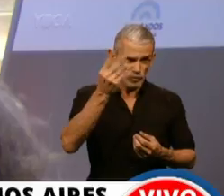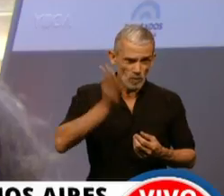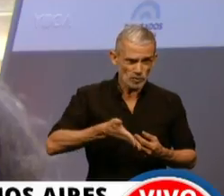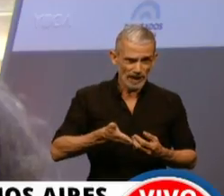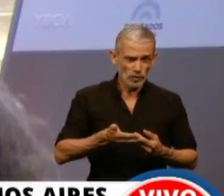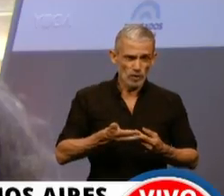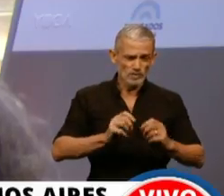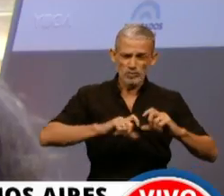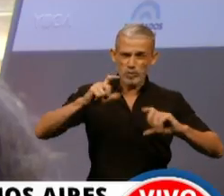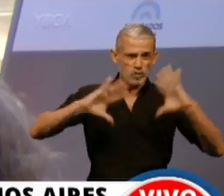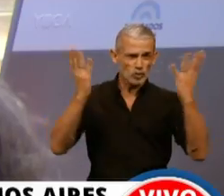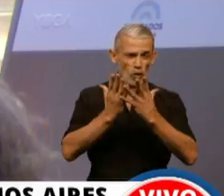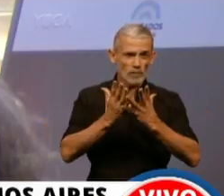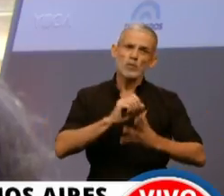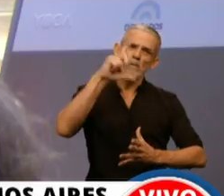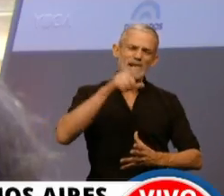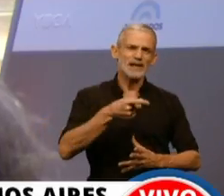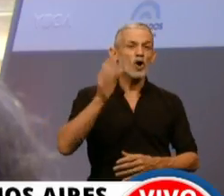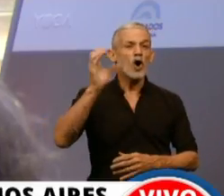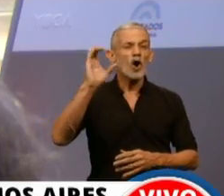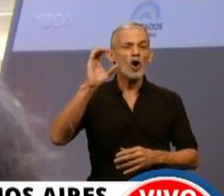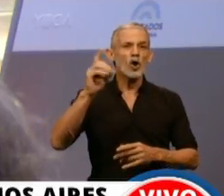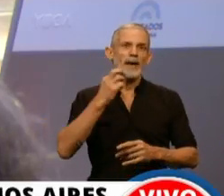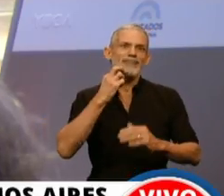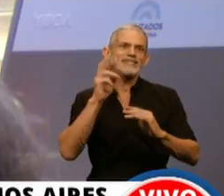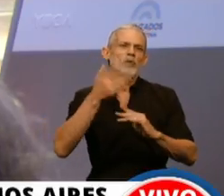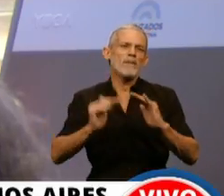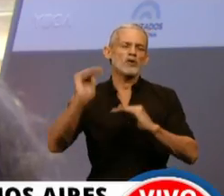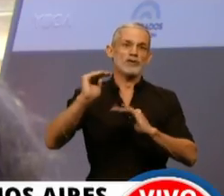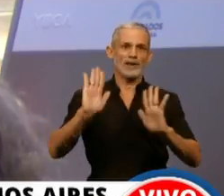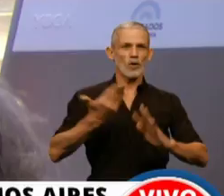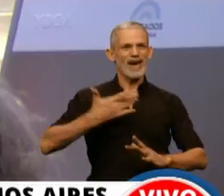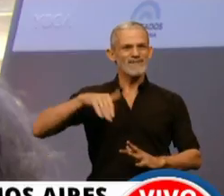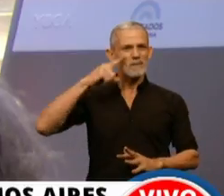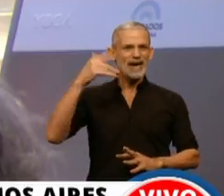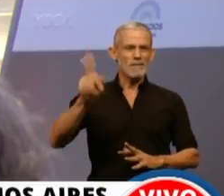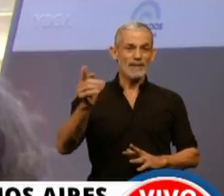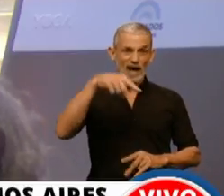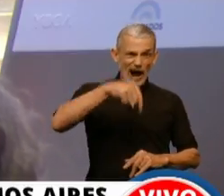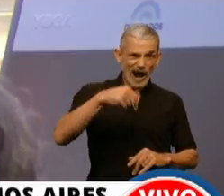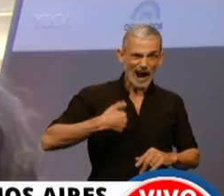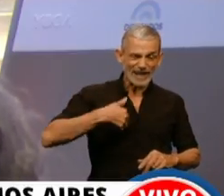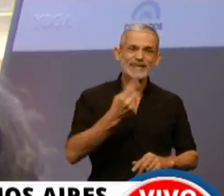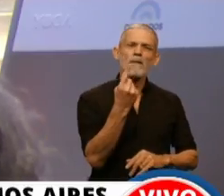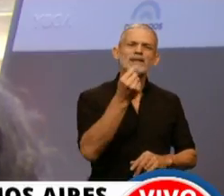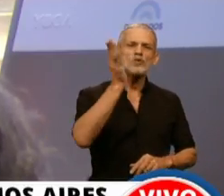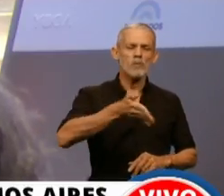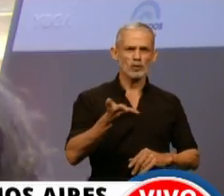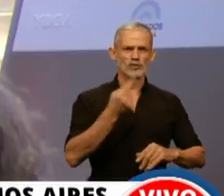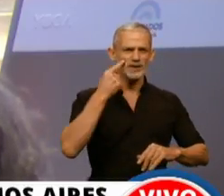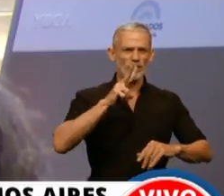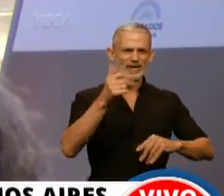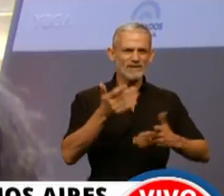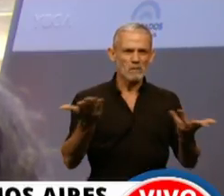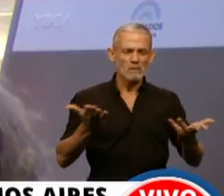uno de los más alto del mundo en colombia lo subieron al 19% por orden del fondo monetario internacional acá si paga el 21 y lo